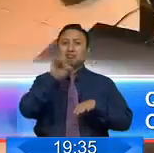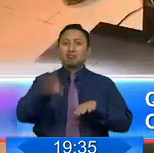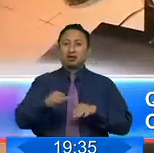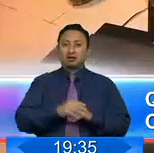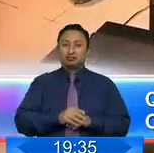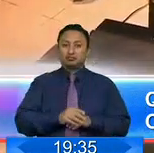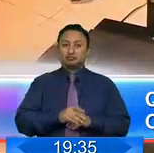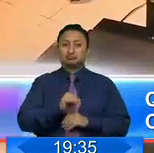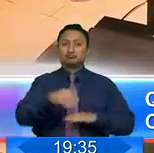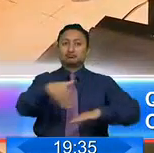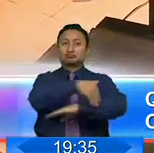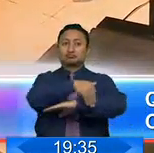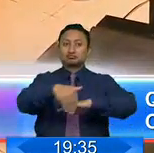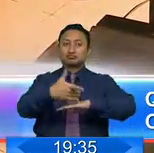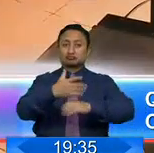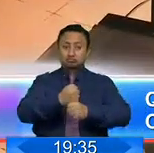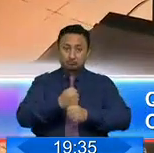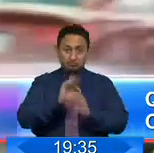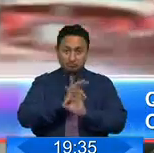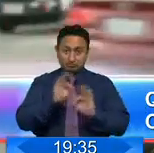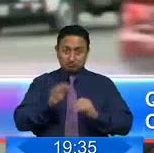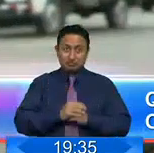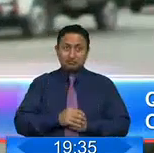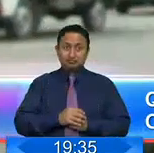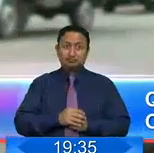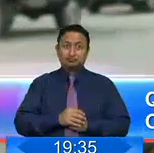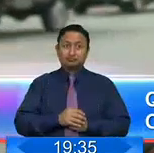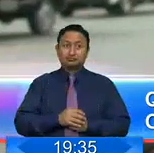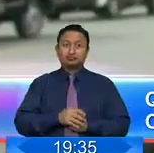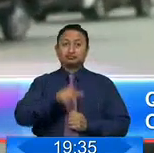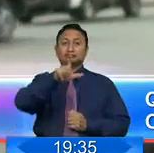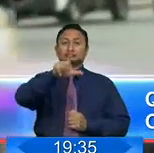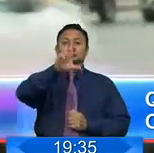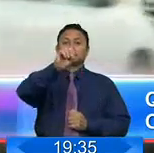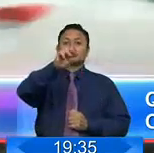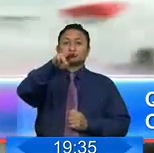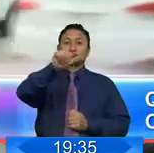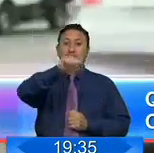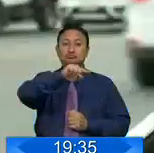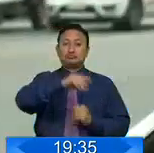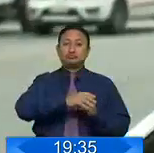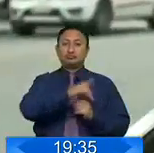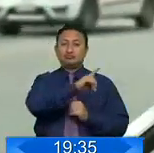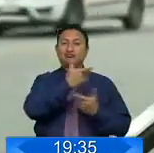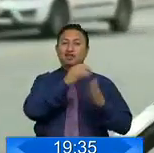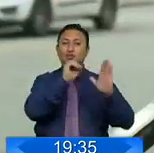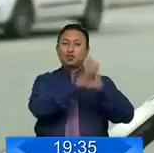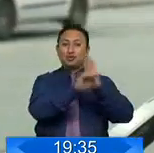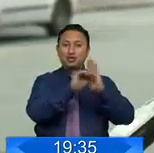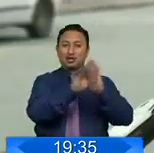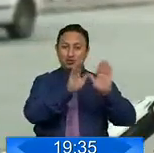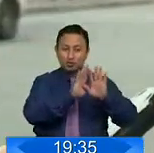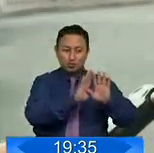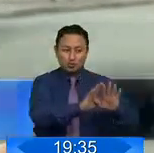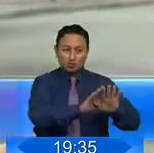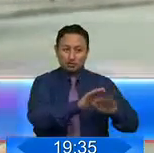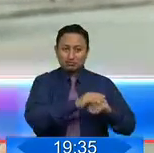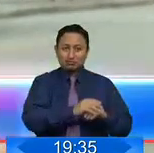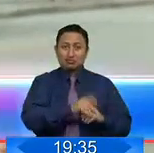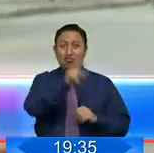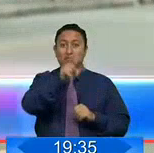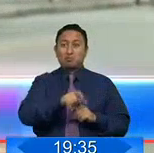la calle sin ninguna seguridad. En la Loma de Puengasí, pues tenían ahí su bodega de acopio donde llegaban todos